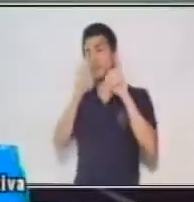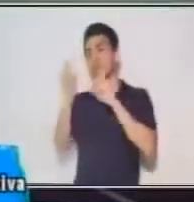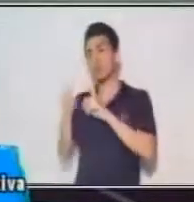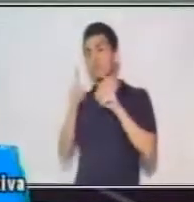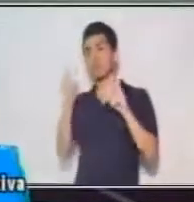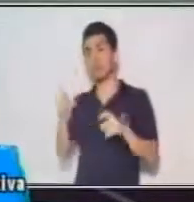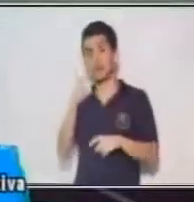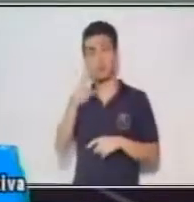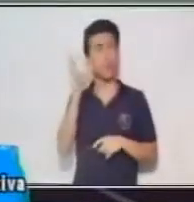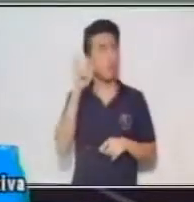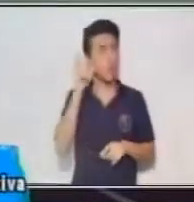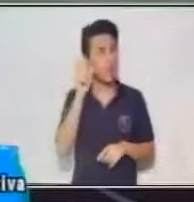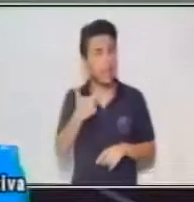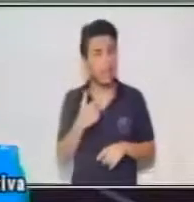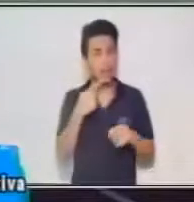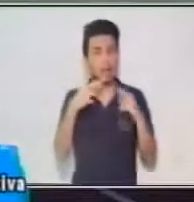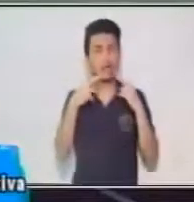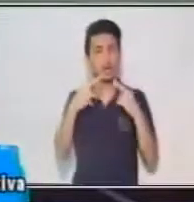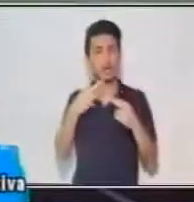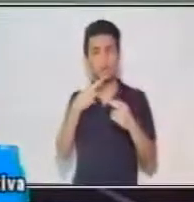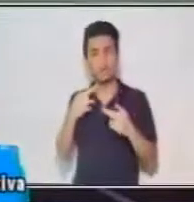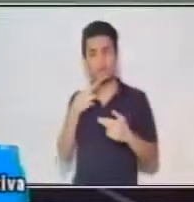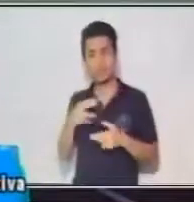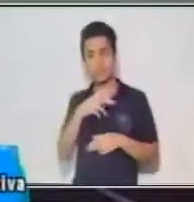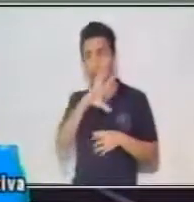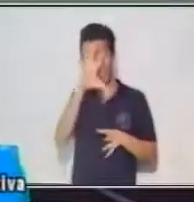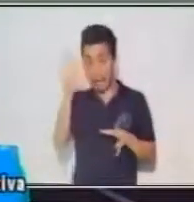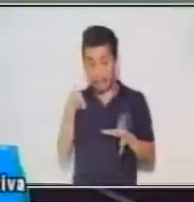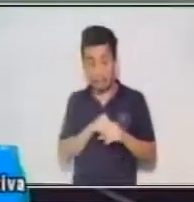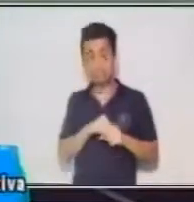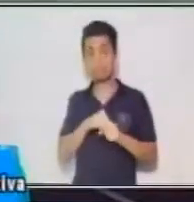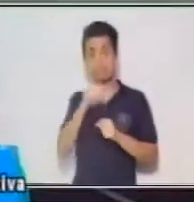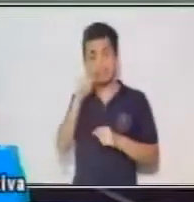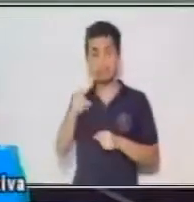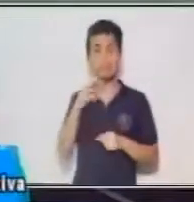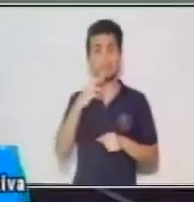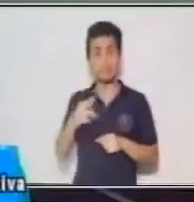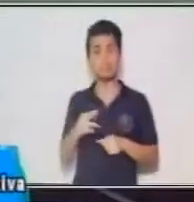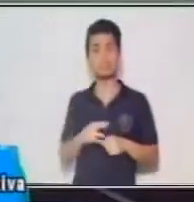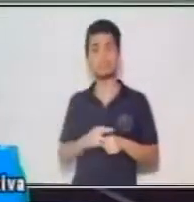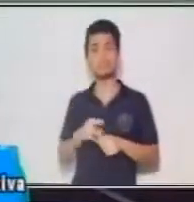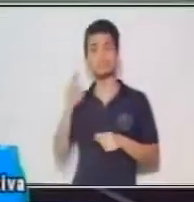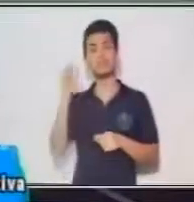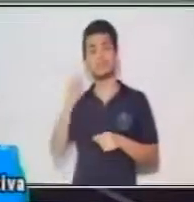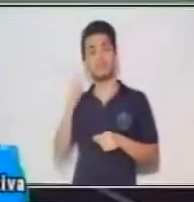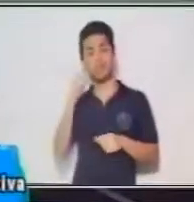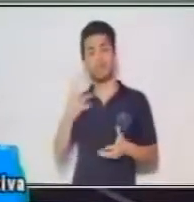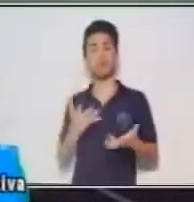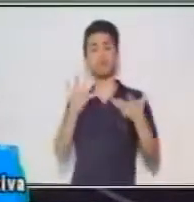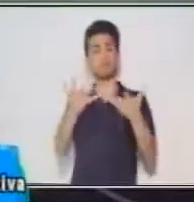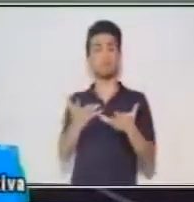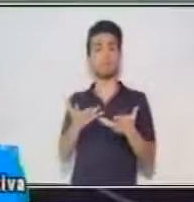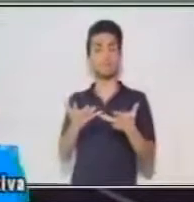escuchan tus respuestas y con base a esas respuestas te van a ofrecer